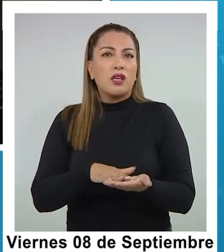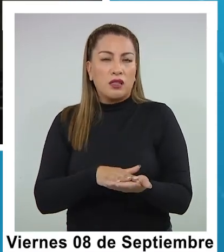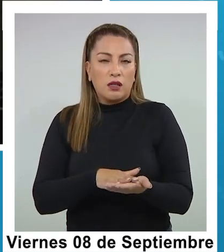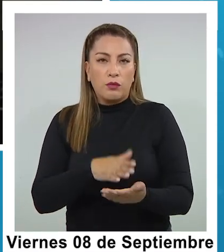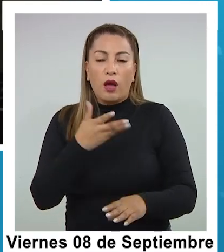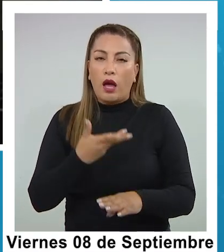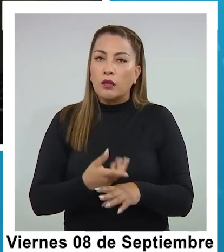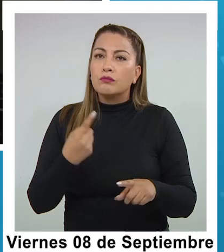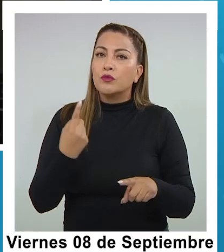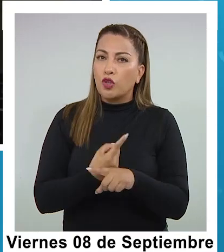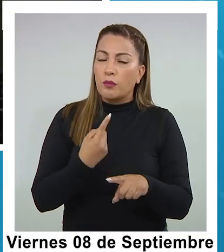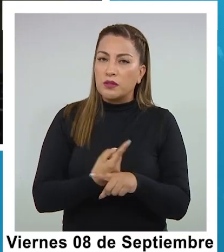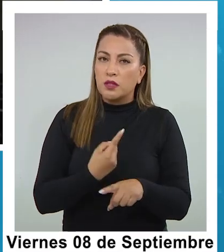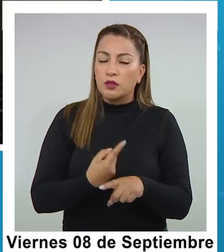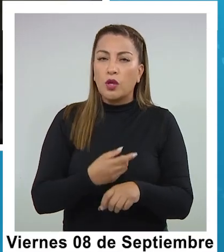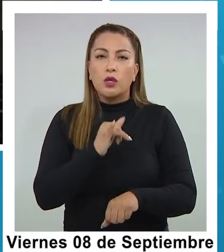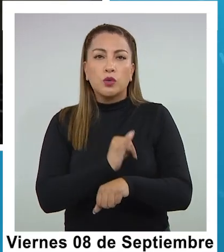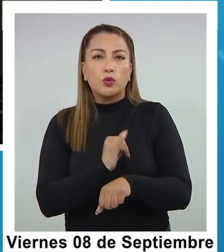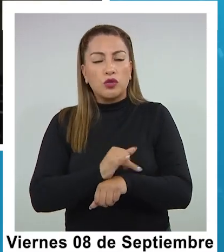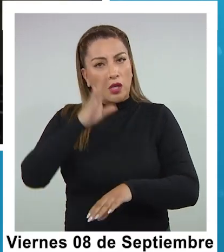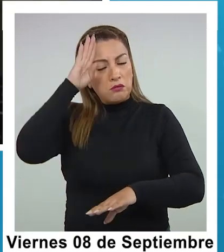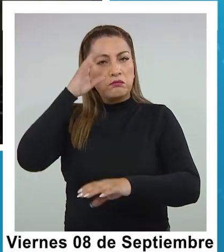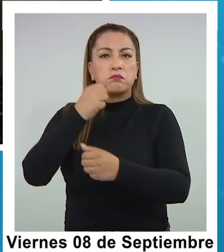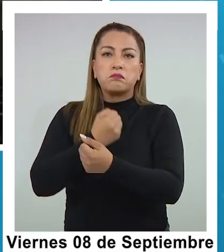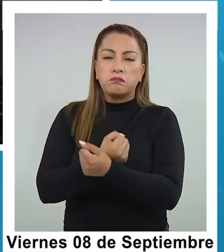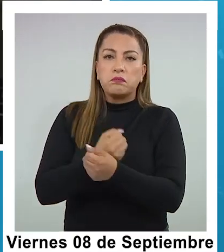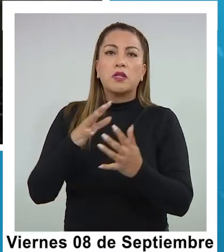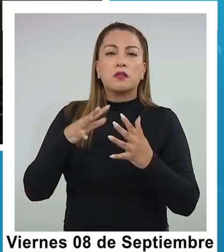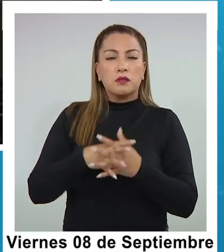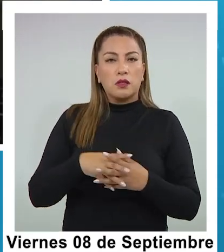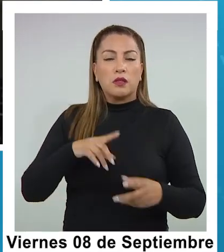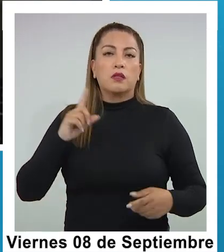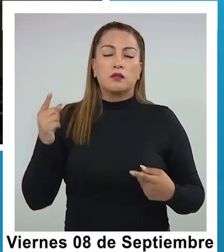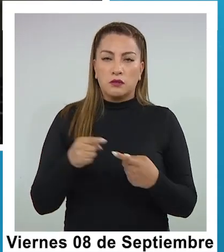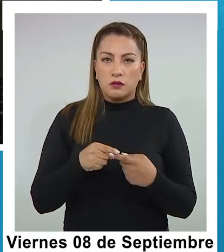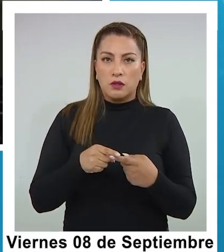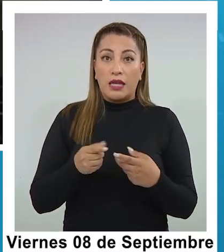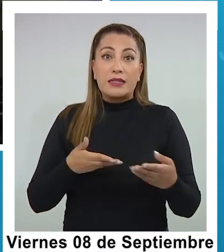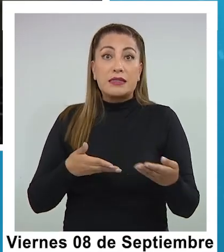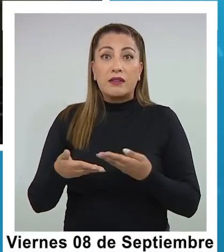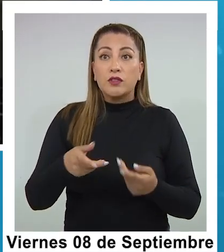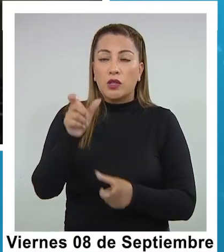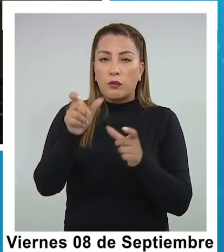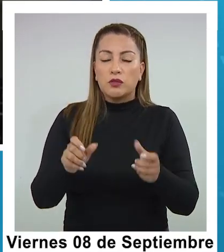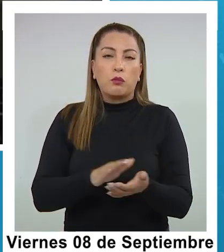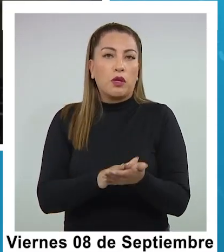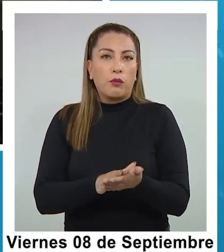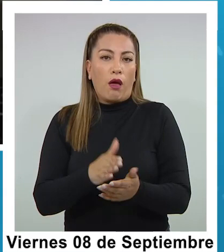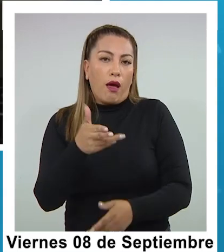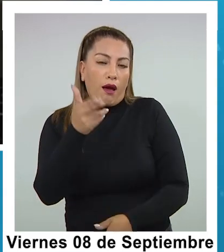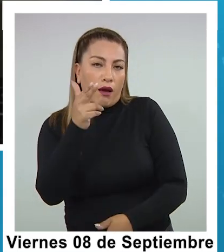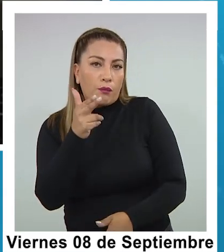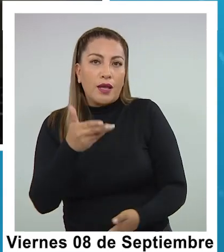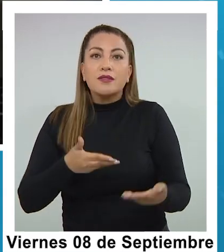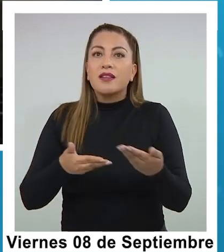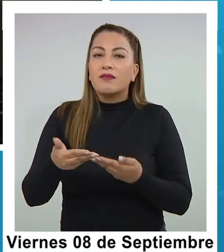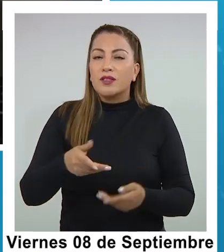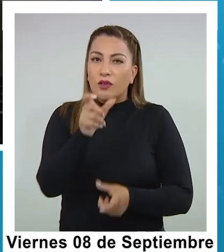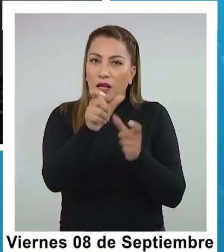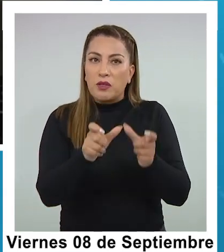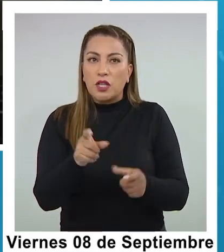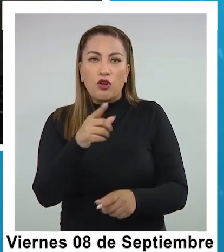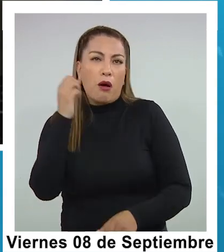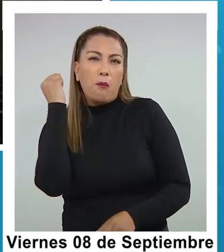si hay un diálogo con las instituciones armadas en el sentido de que ellos, en primer lugar, están al servicio de la gente, que las armas que tienen están al servicio de la gente, no